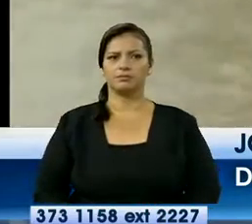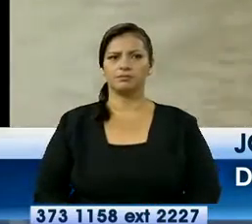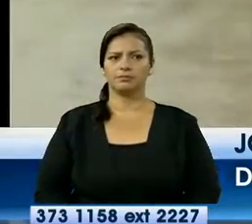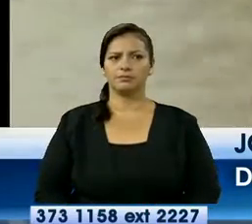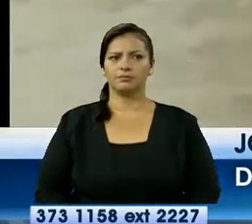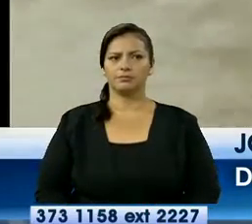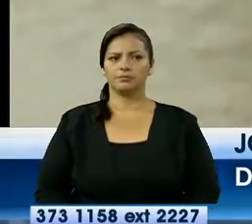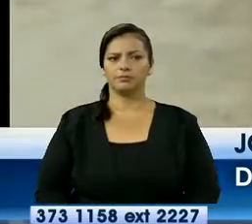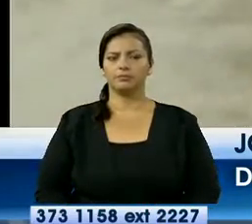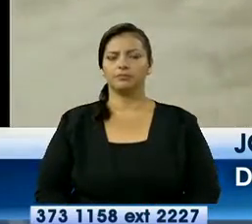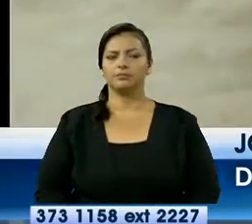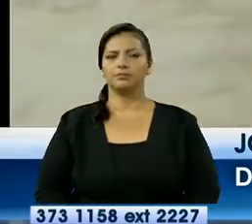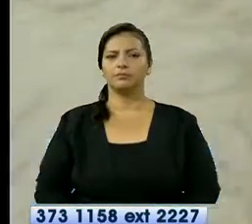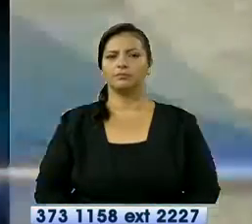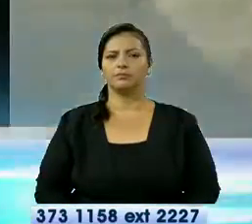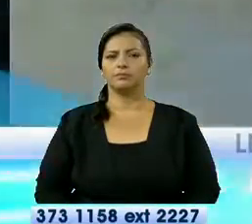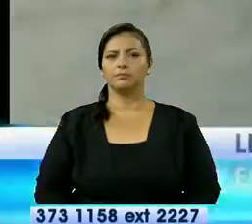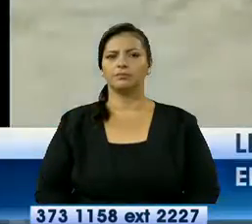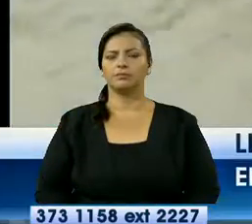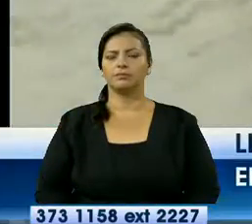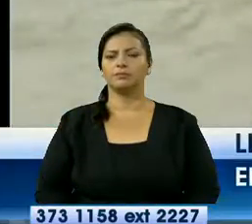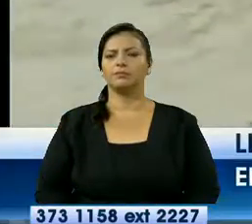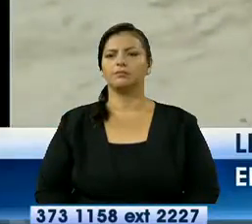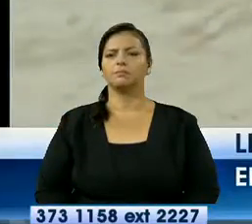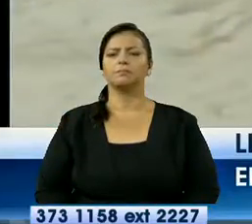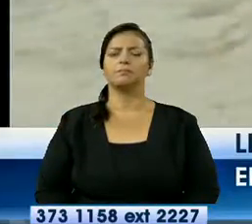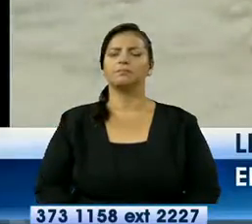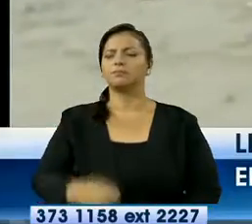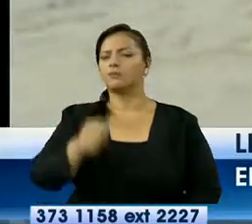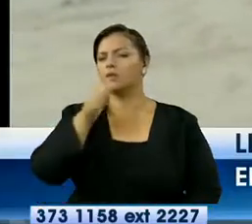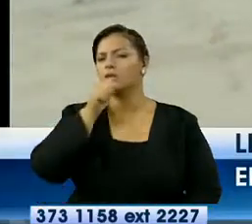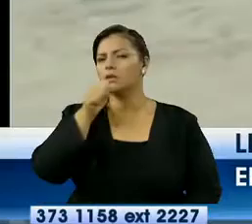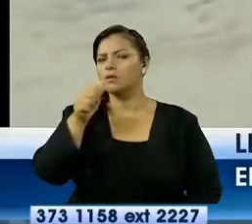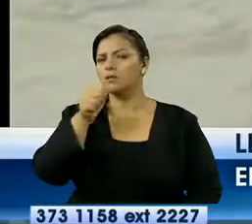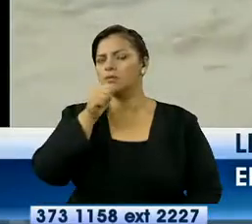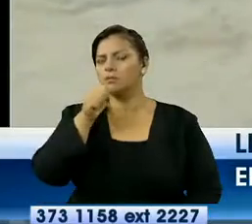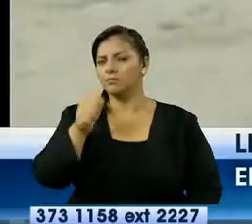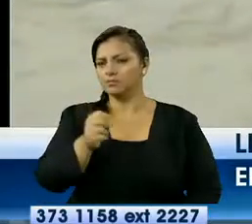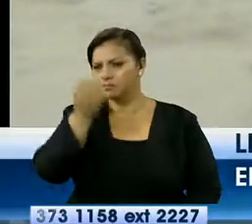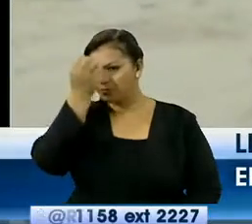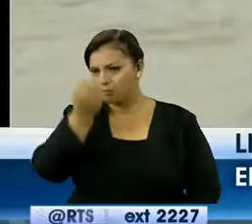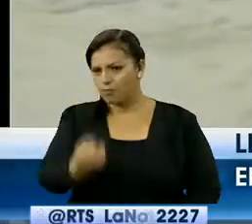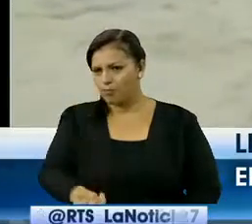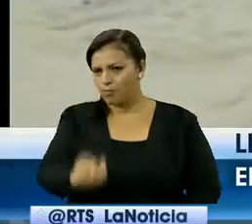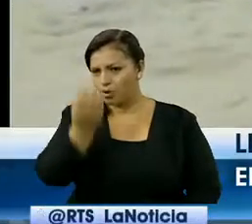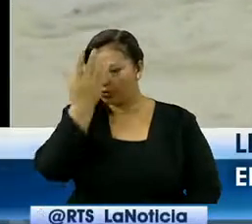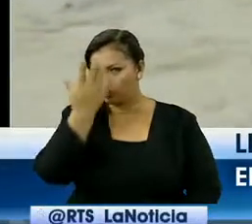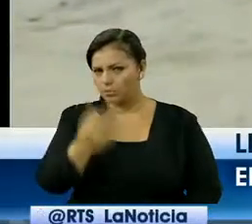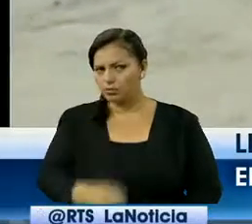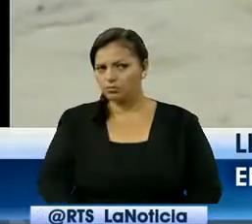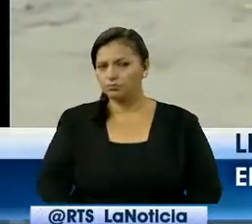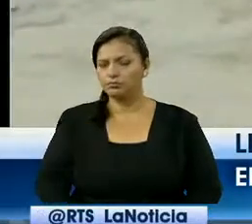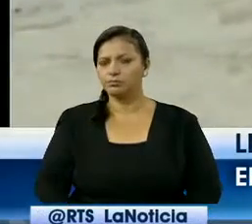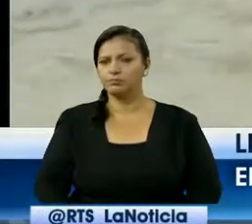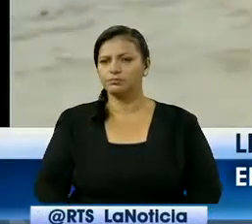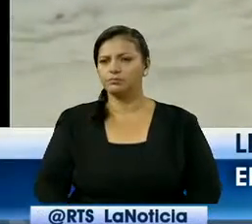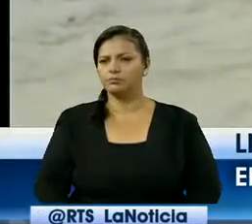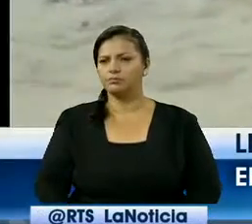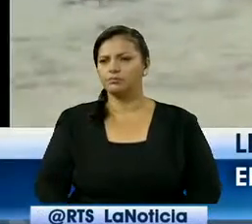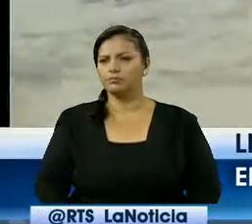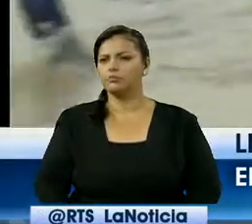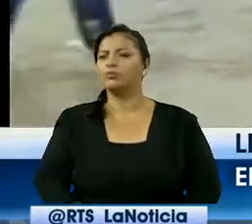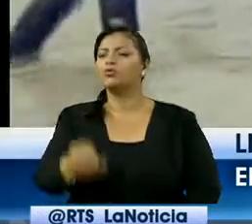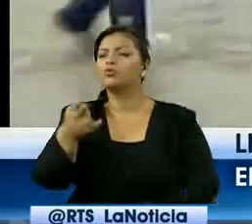nos manifiesten en qué circunstancias se encuentran. Mi estimado amigo, buenos días. Por acá, ¿cuál es su nombre? Buenos